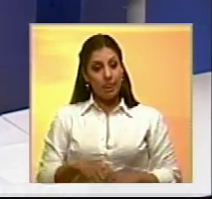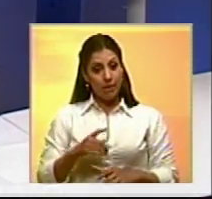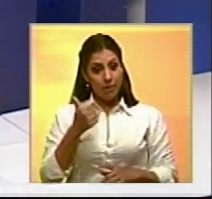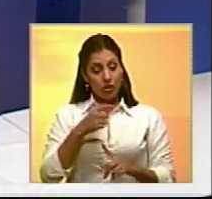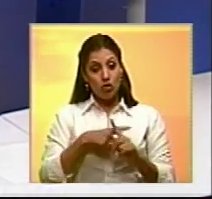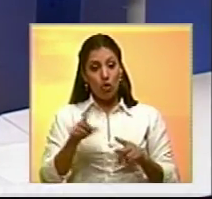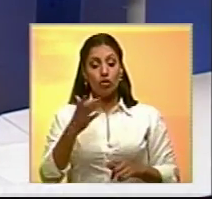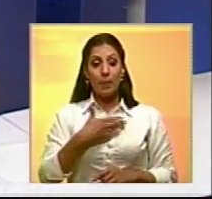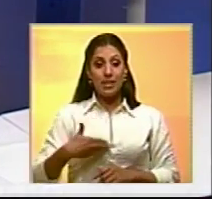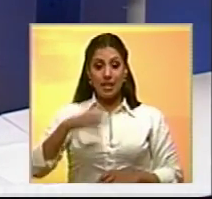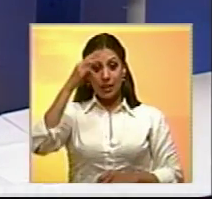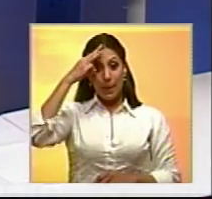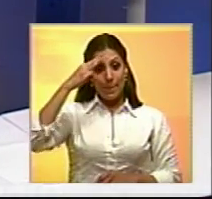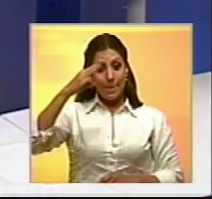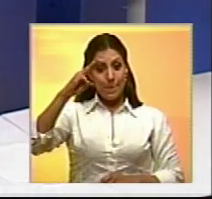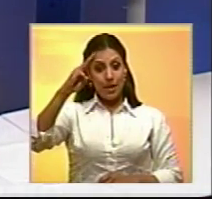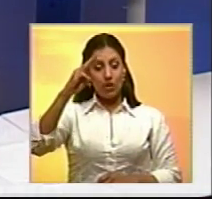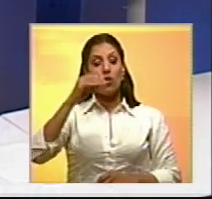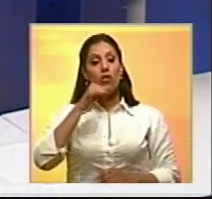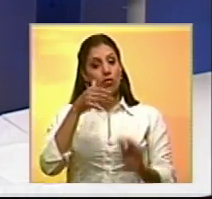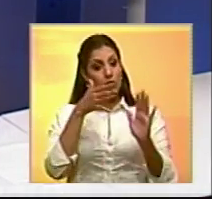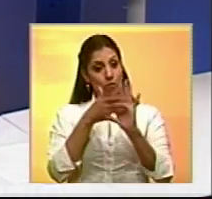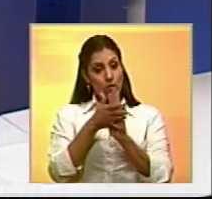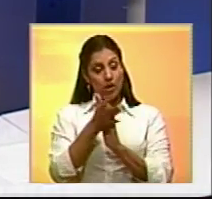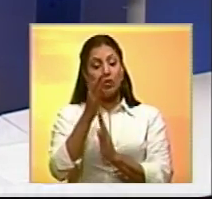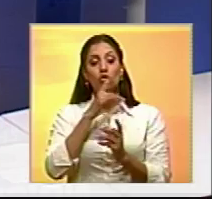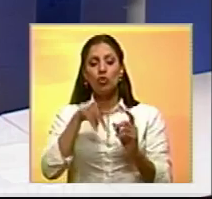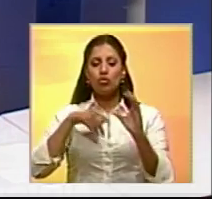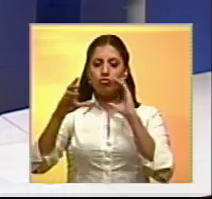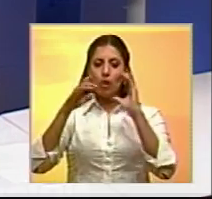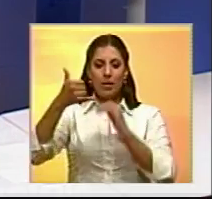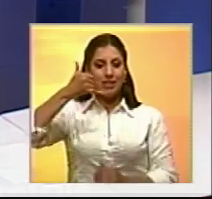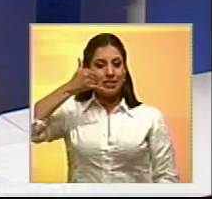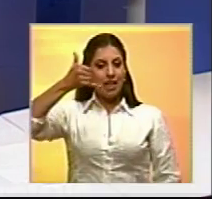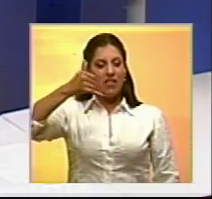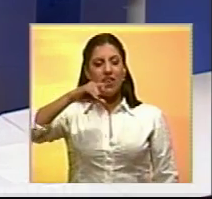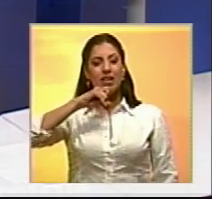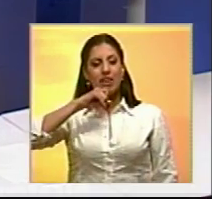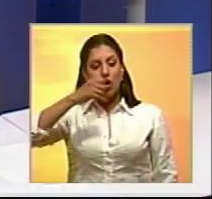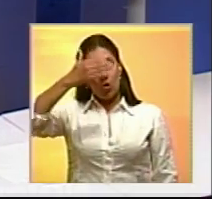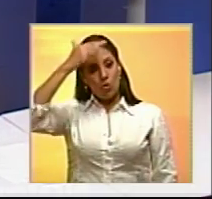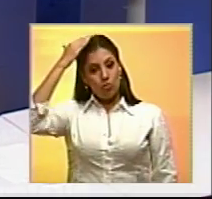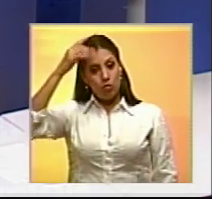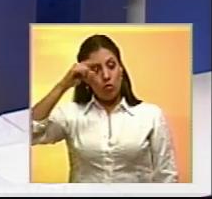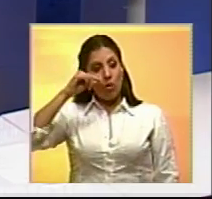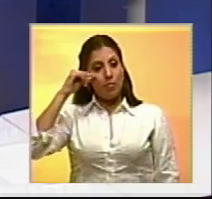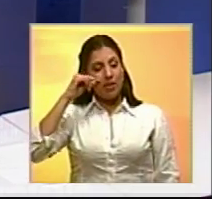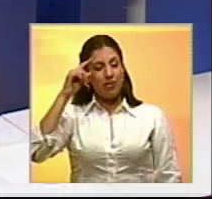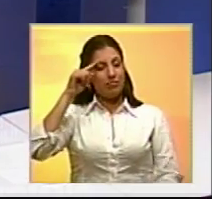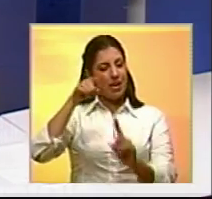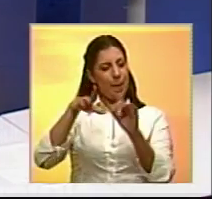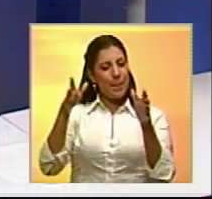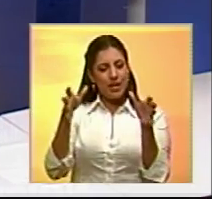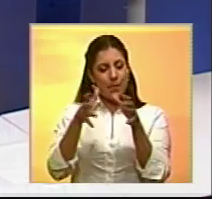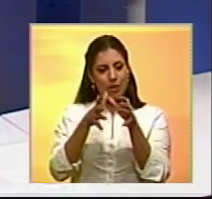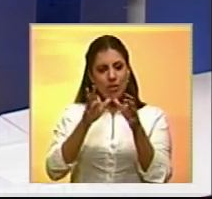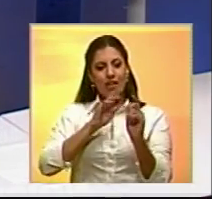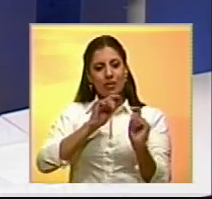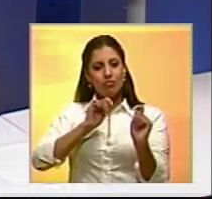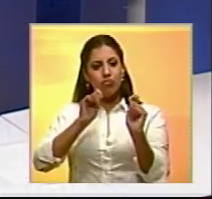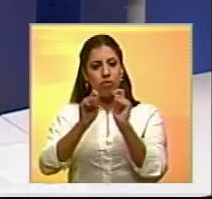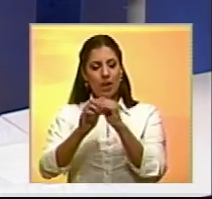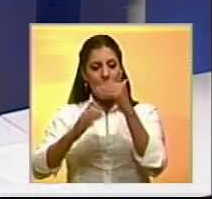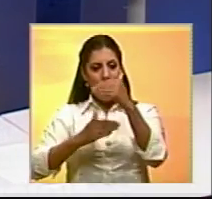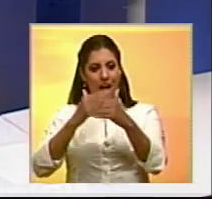tanto, el presidente de México, Enrique Peña Nieto, informó que se comunicó vía telefónica con el mandatario electo Donald Trump con el fin de reunirse en la etapa de